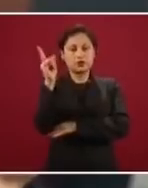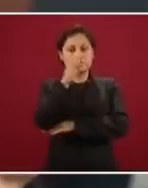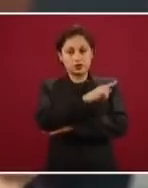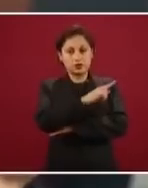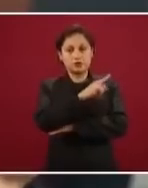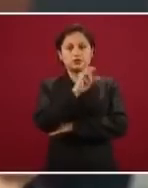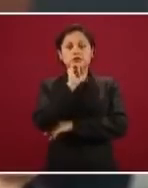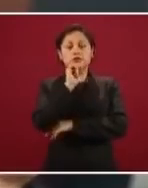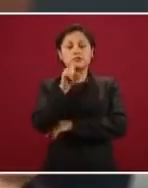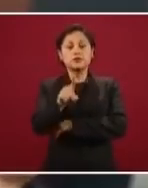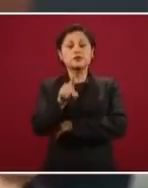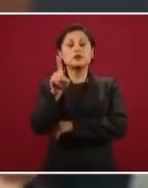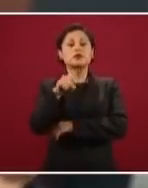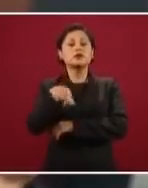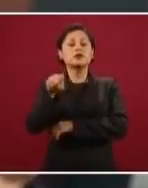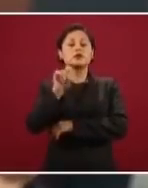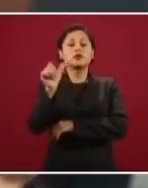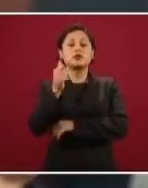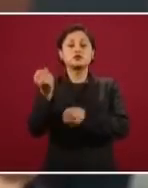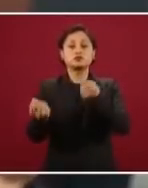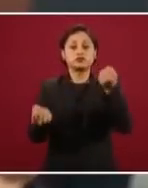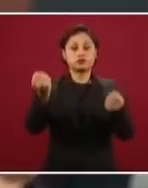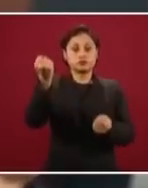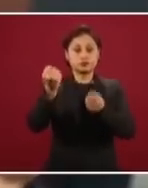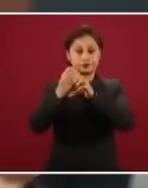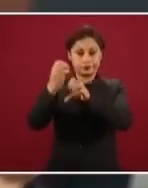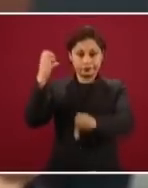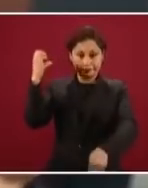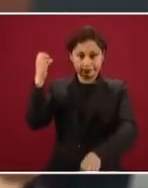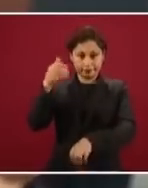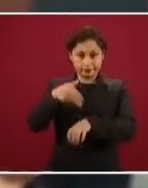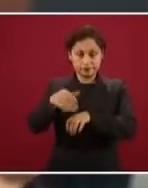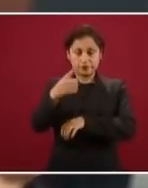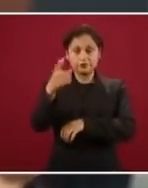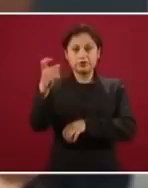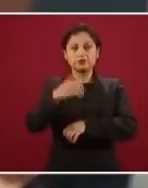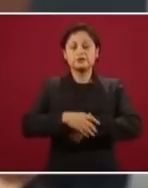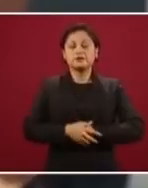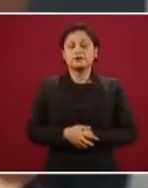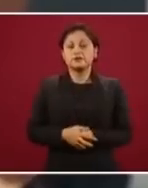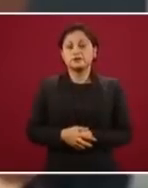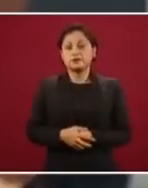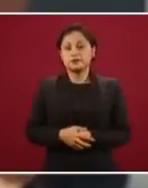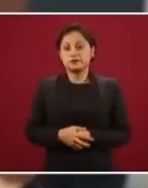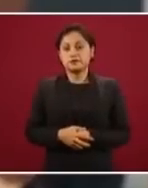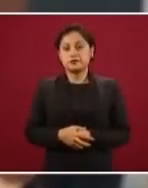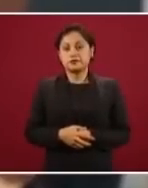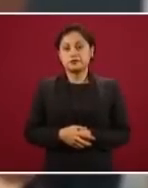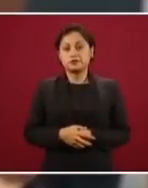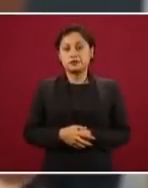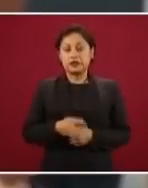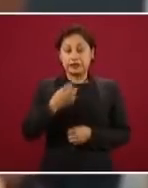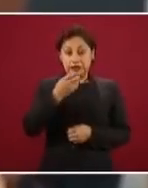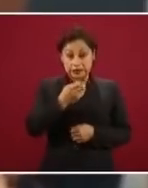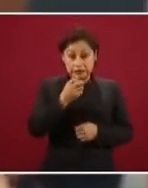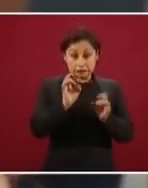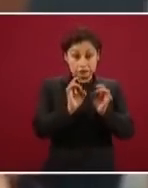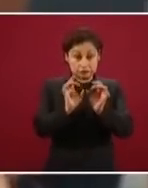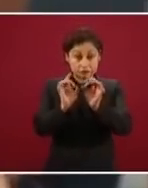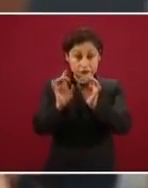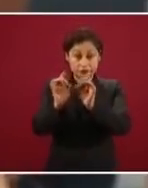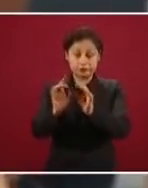y de los de rotación esas tres cosas han sido escaladas a otros niveles porque